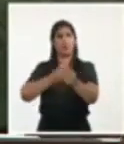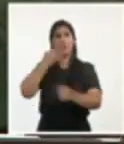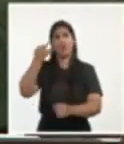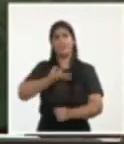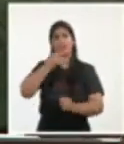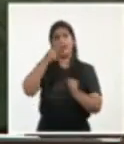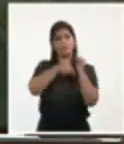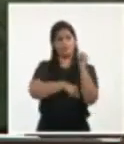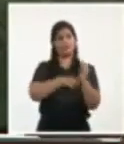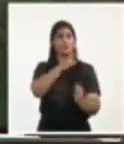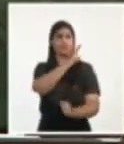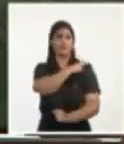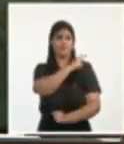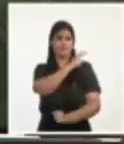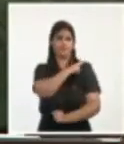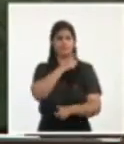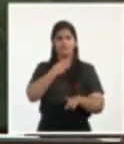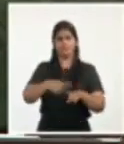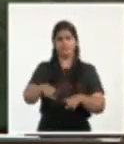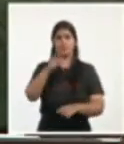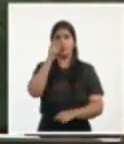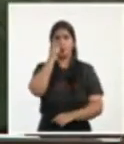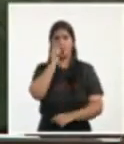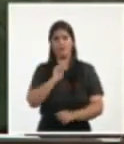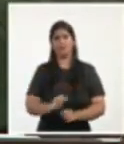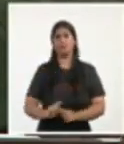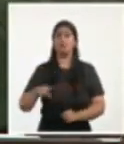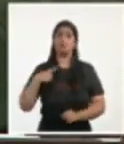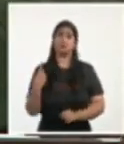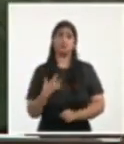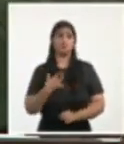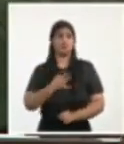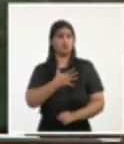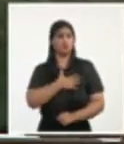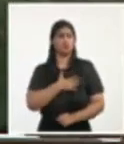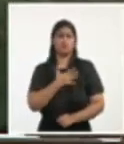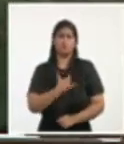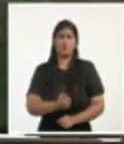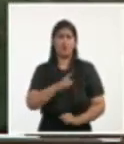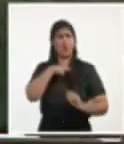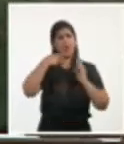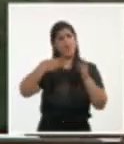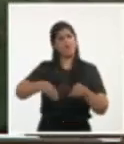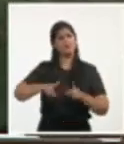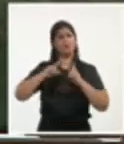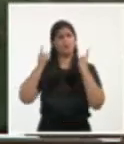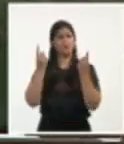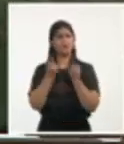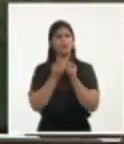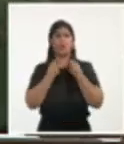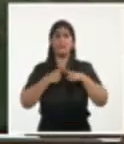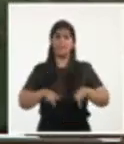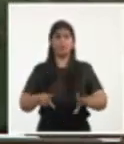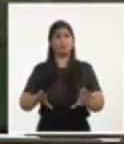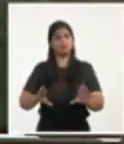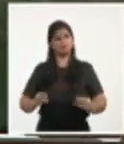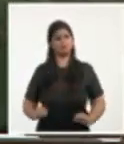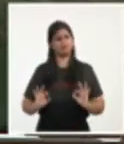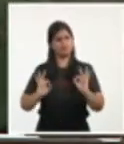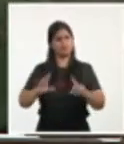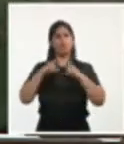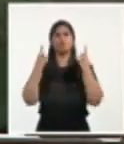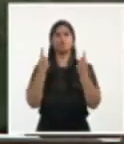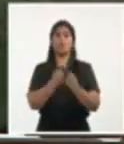cosas. Lamentamos todas las muertes, lamentamos todas las pérdidas, pero también tenemos que reconocer todo lo que se ha